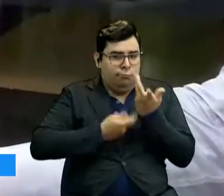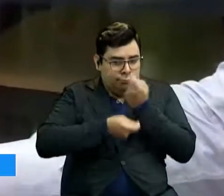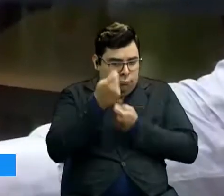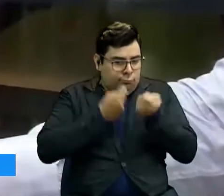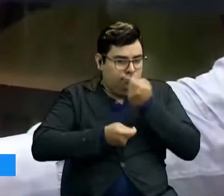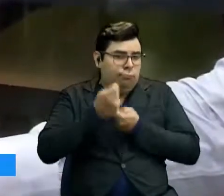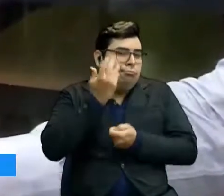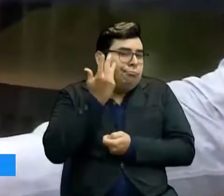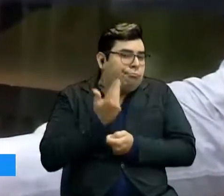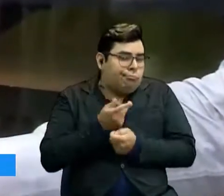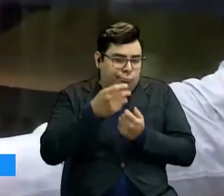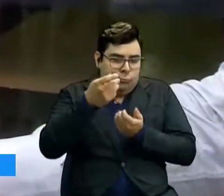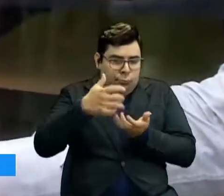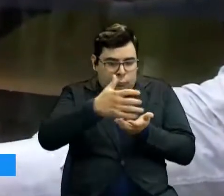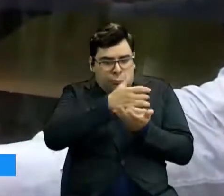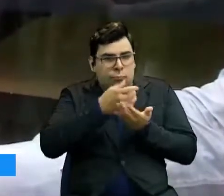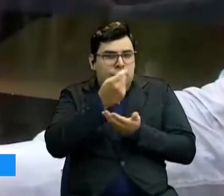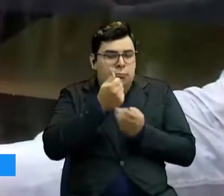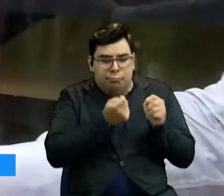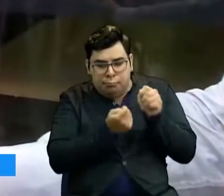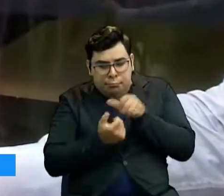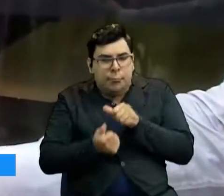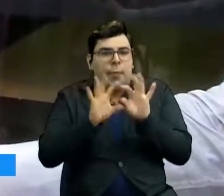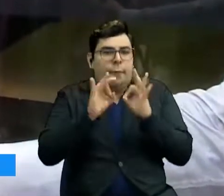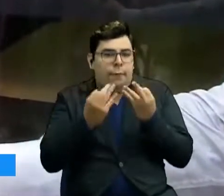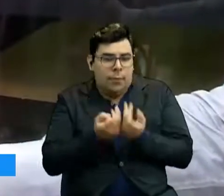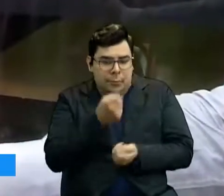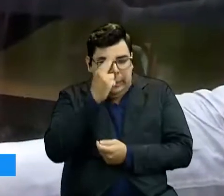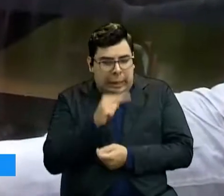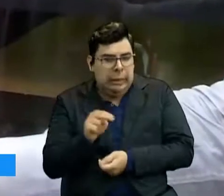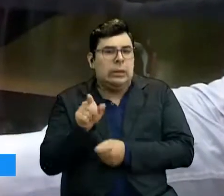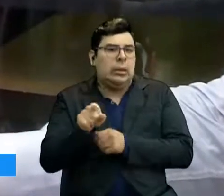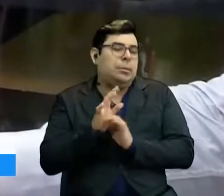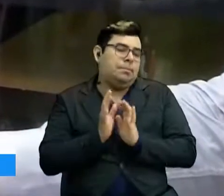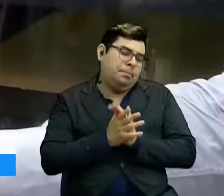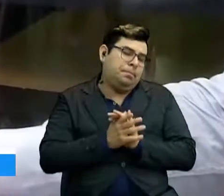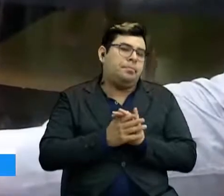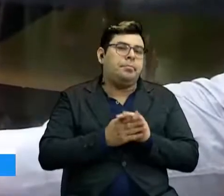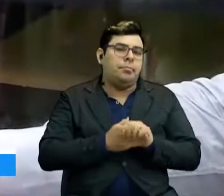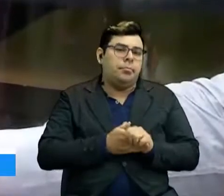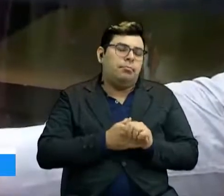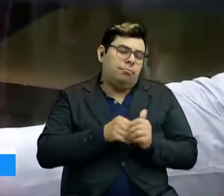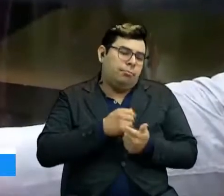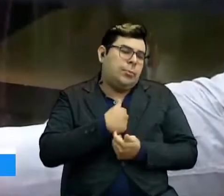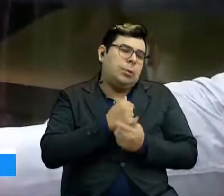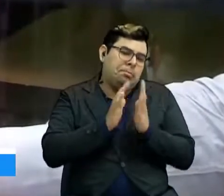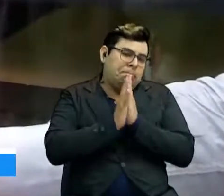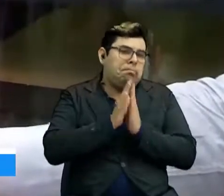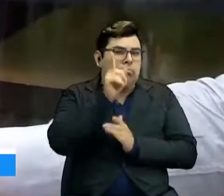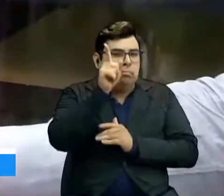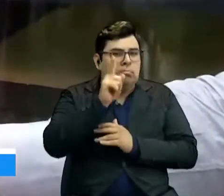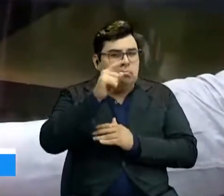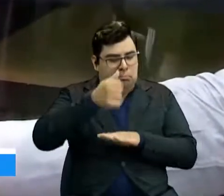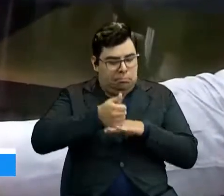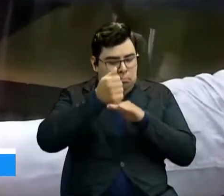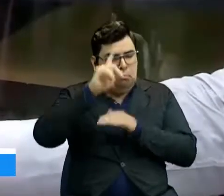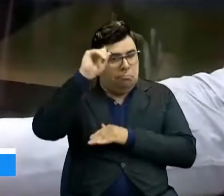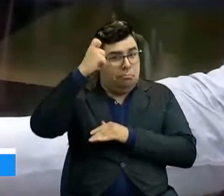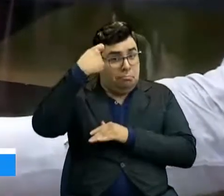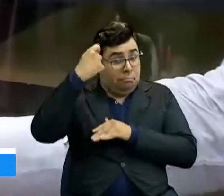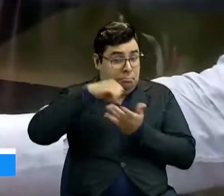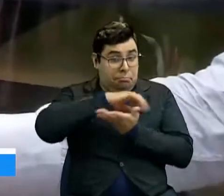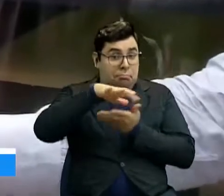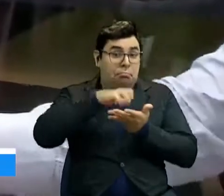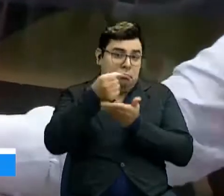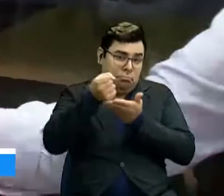todos los días y tenemos hijos para darles de comer le pido de todo corazón al gobernador que nos ayude también a los